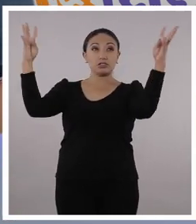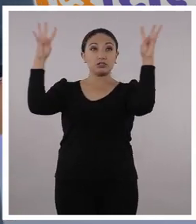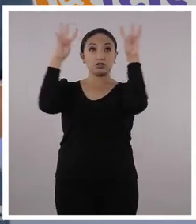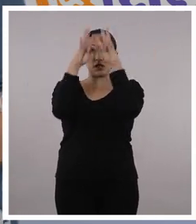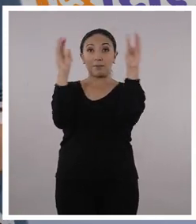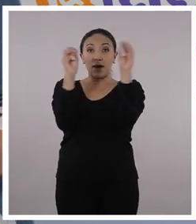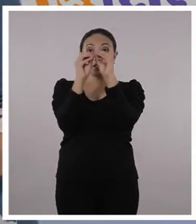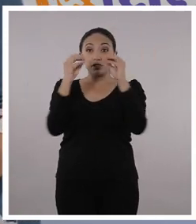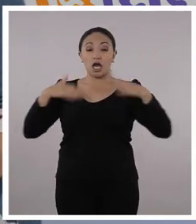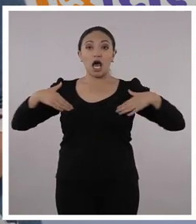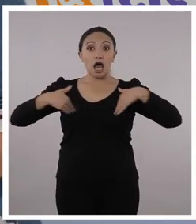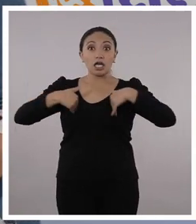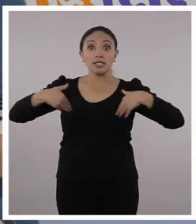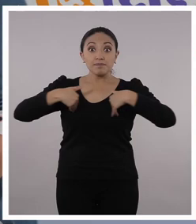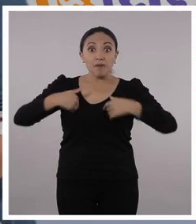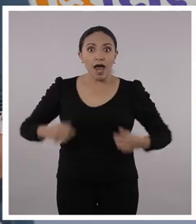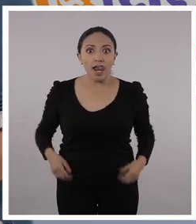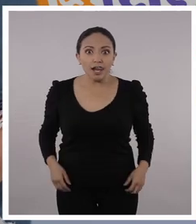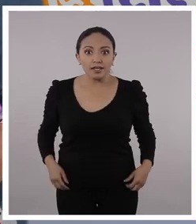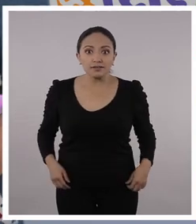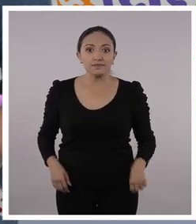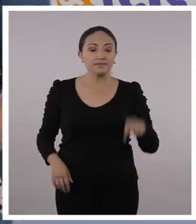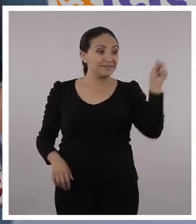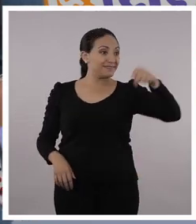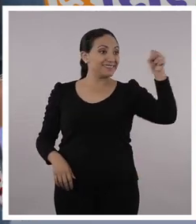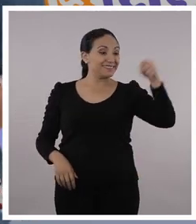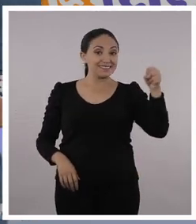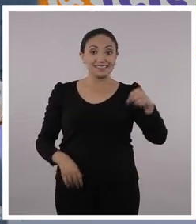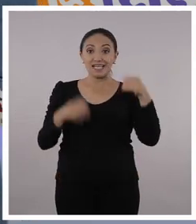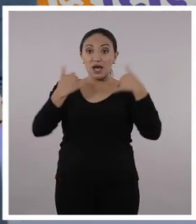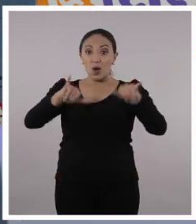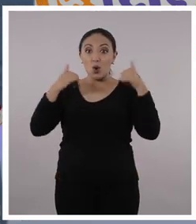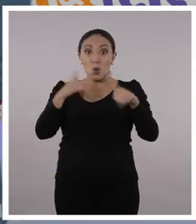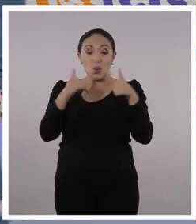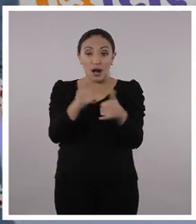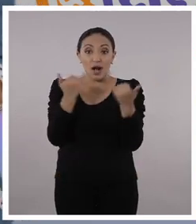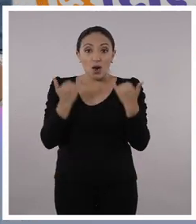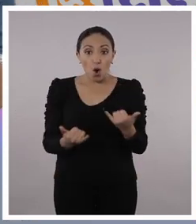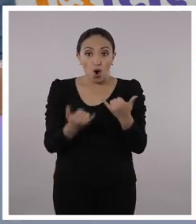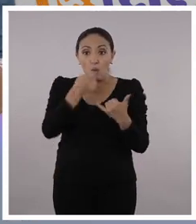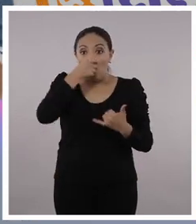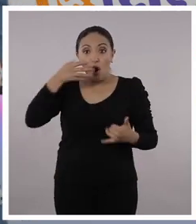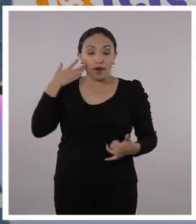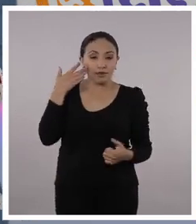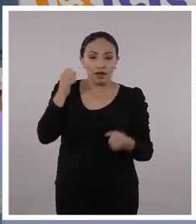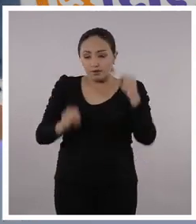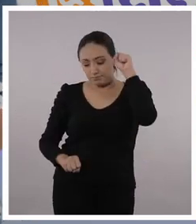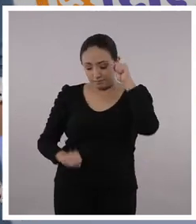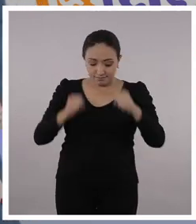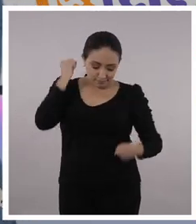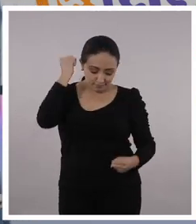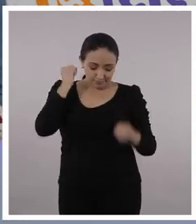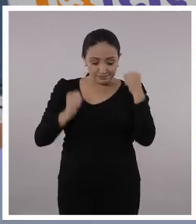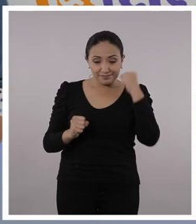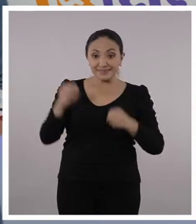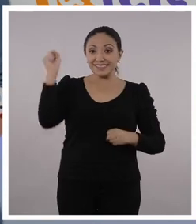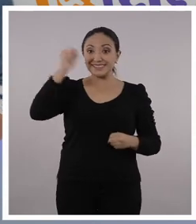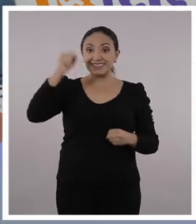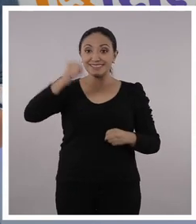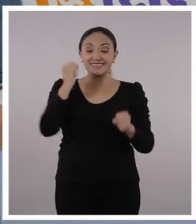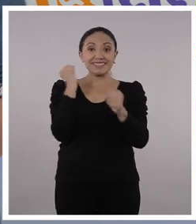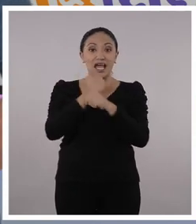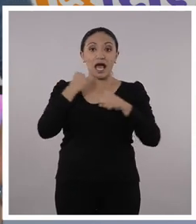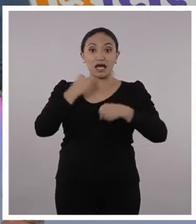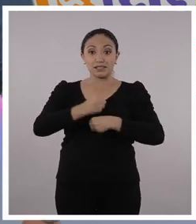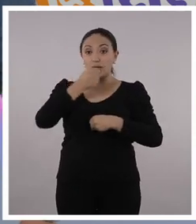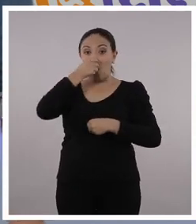más mágico con más animales todavía. ¡Sí! ¡Qué divertido! ¿Qué tal si jugamos hoy con la selva? ¡Selva! ¡Selva! ¡Selva! ¡Vamos a hacer